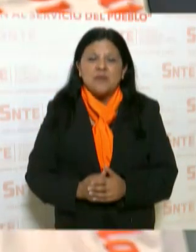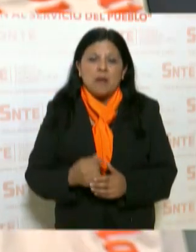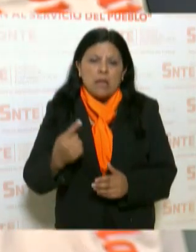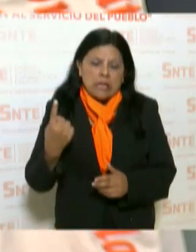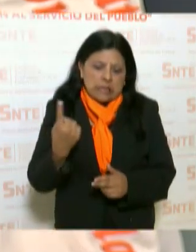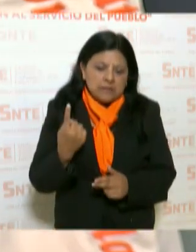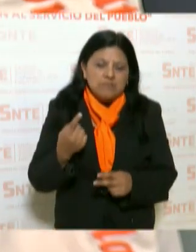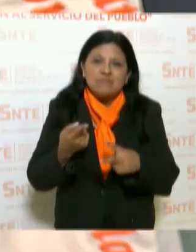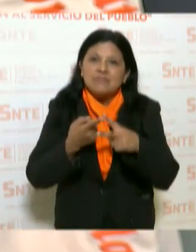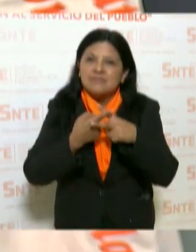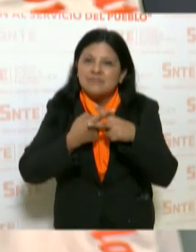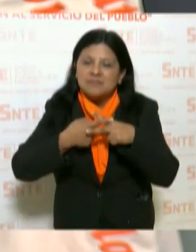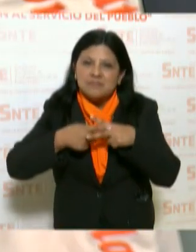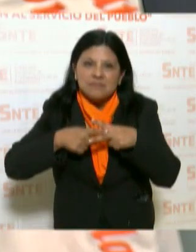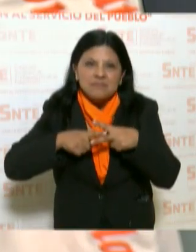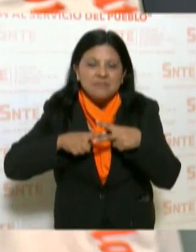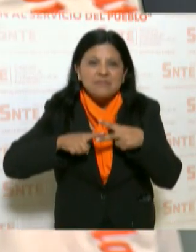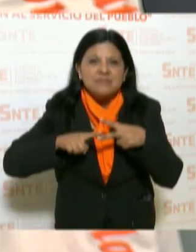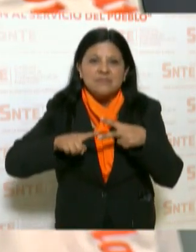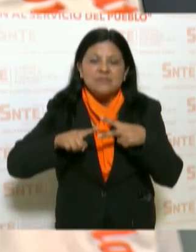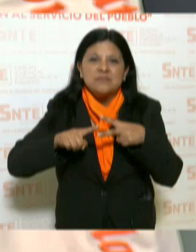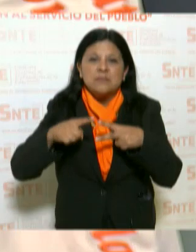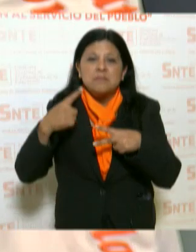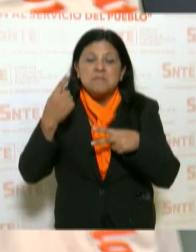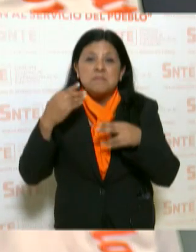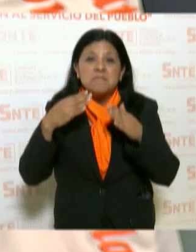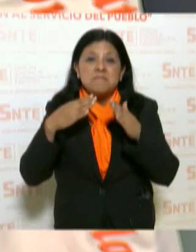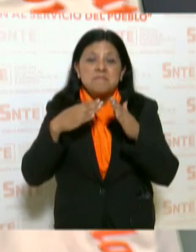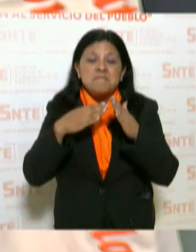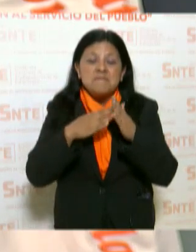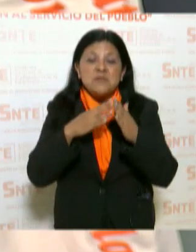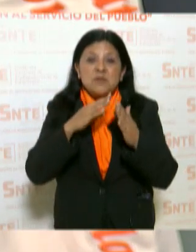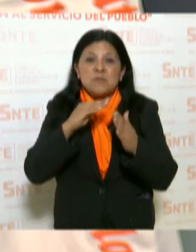comenzó en 1910,